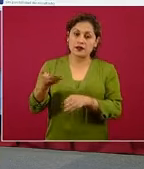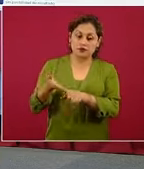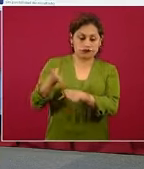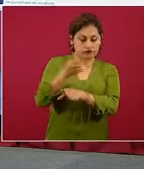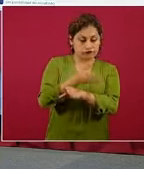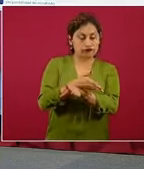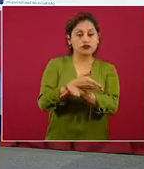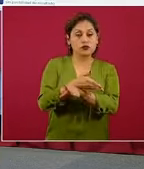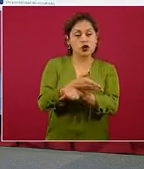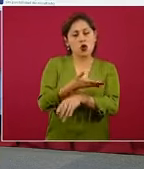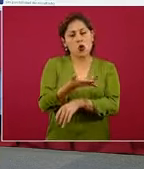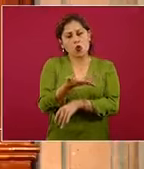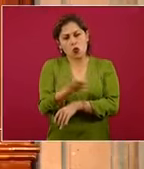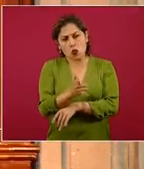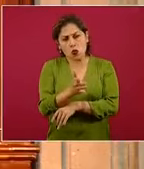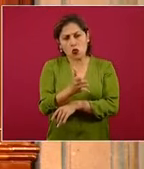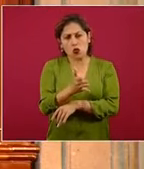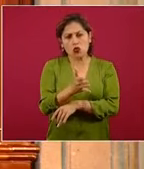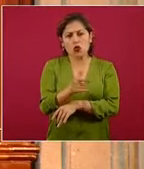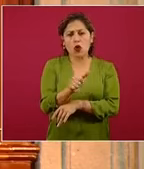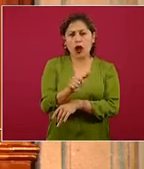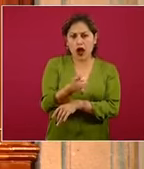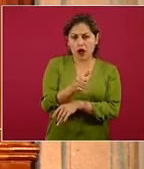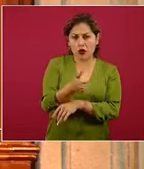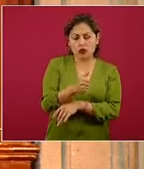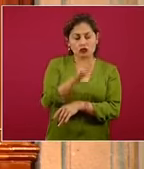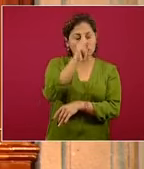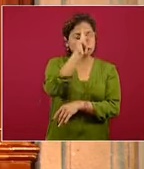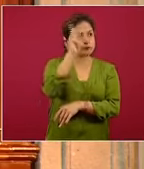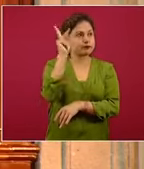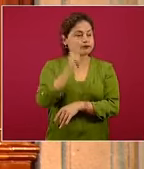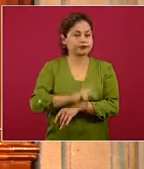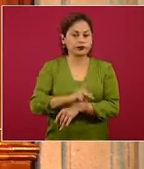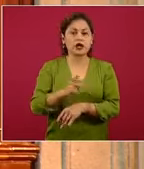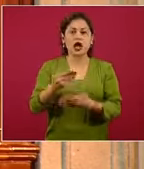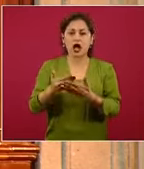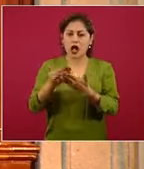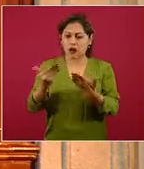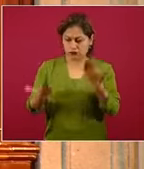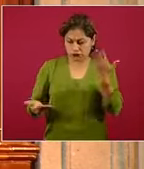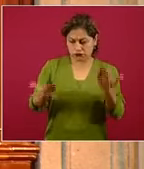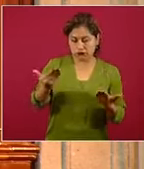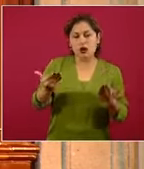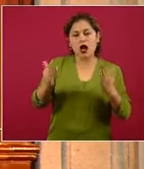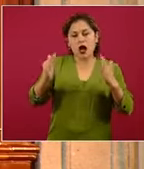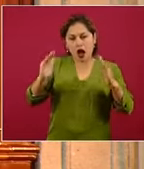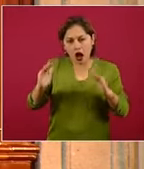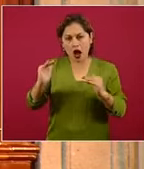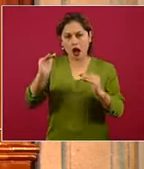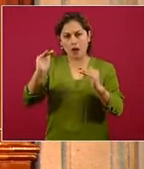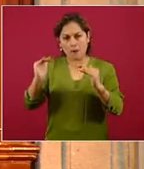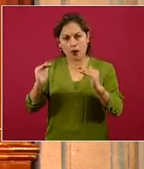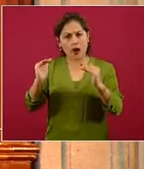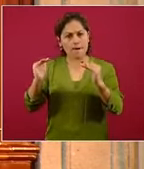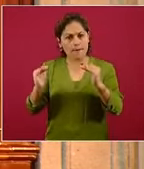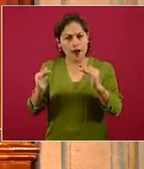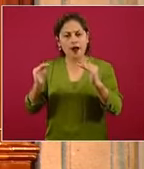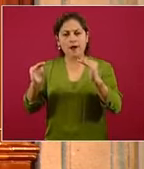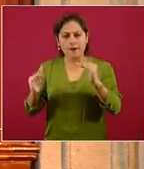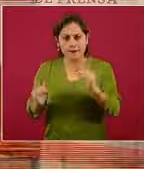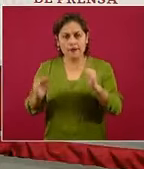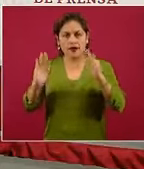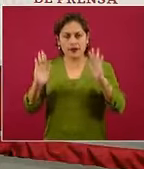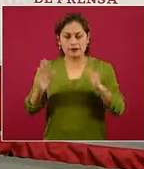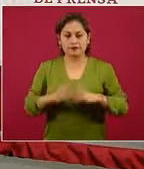fines de julio, principios de agosto, cuando tuvimos en su momento el primer pico, el primer acme, la